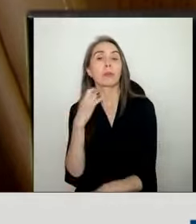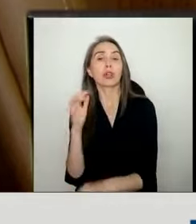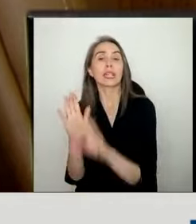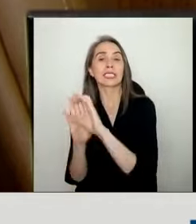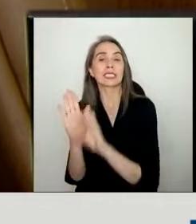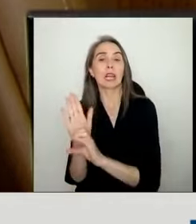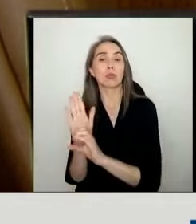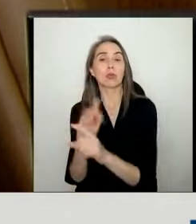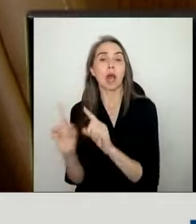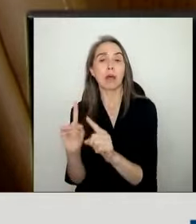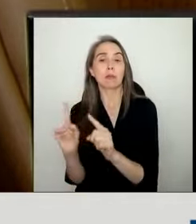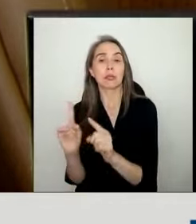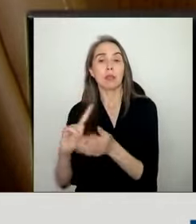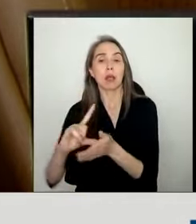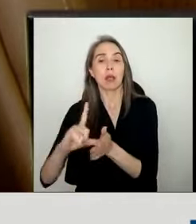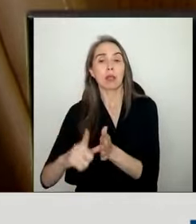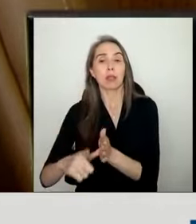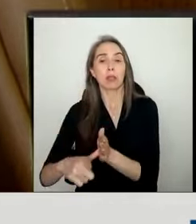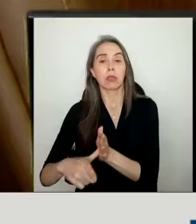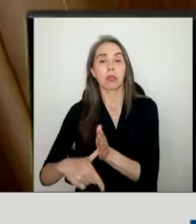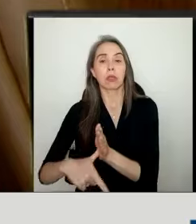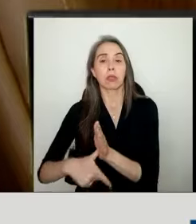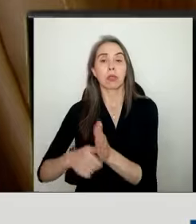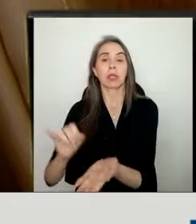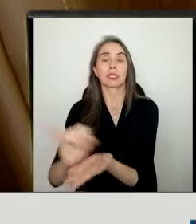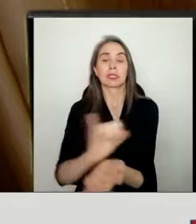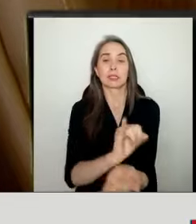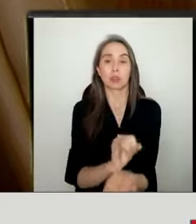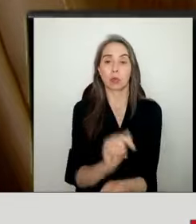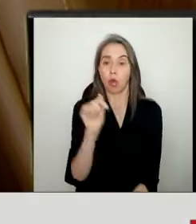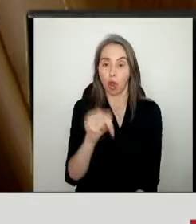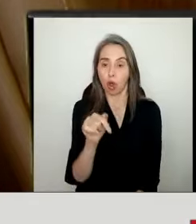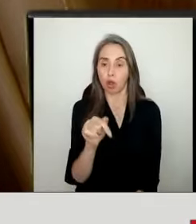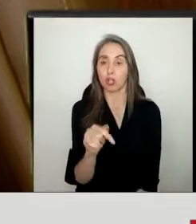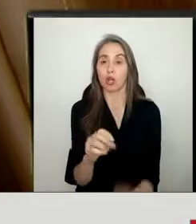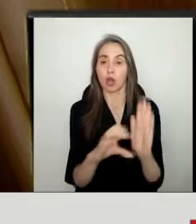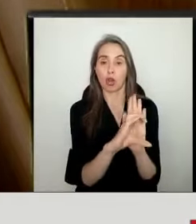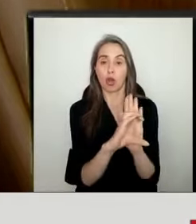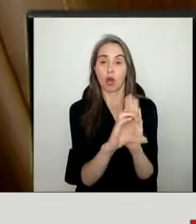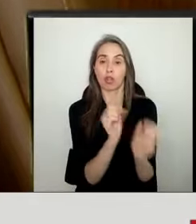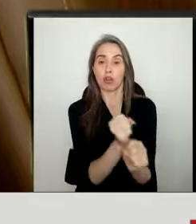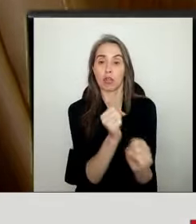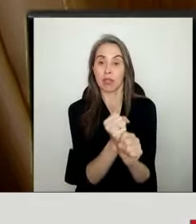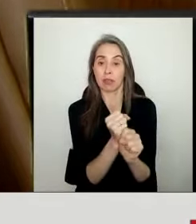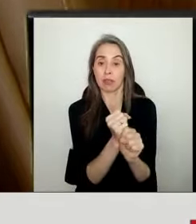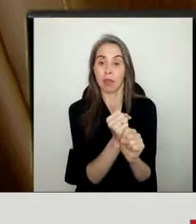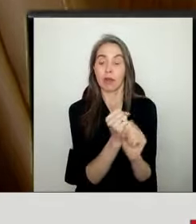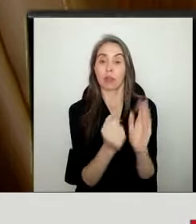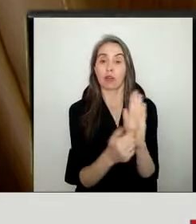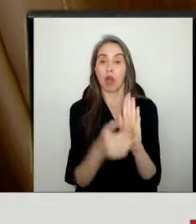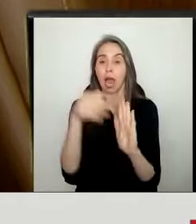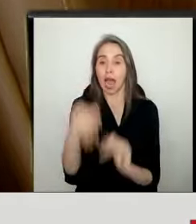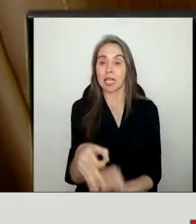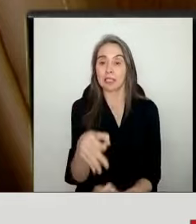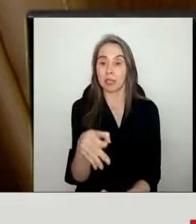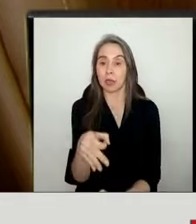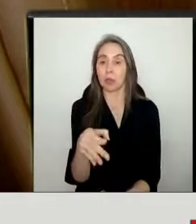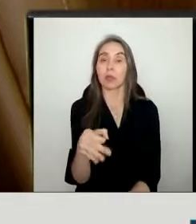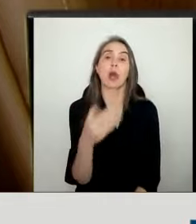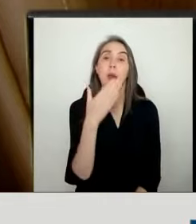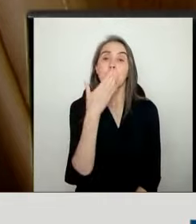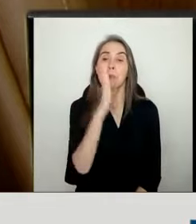enlentecido las instituciones hoy día el código del trabajo asegura incluso de mejor manera